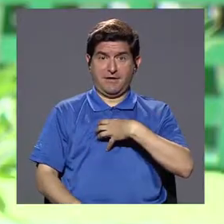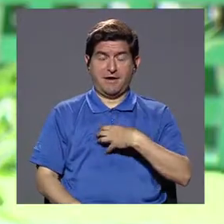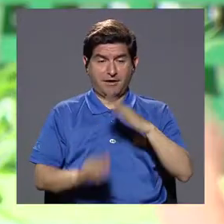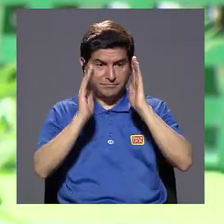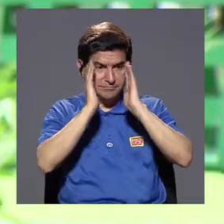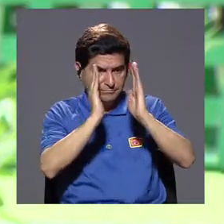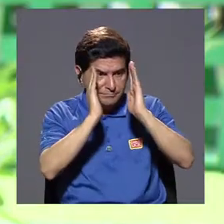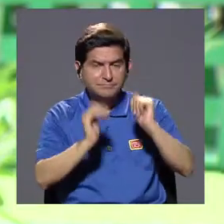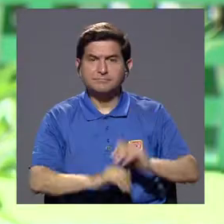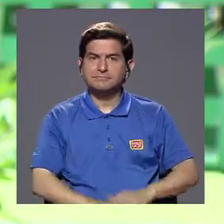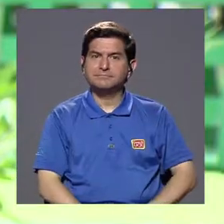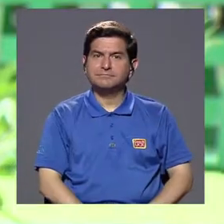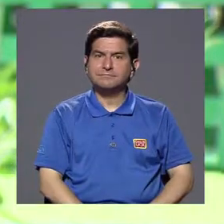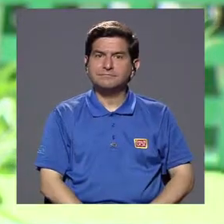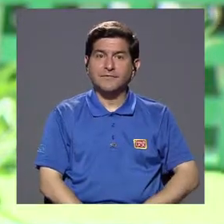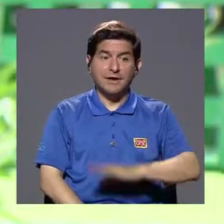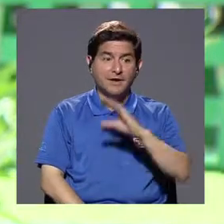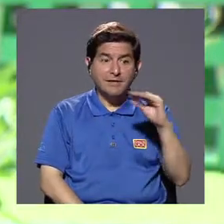que entonces